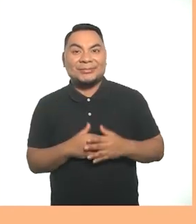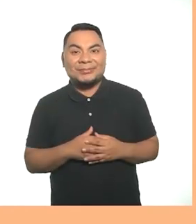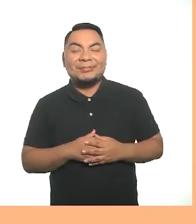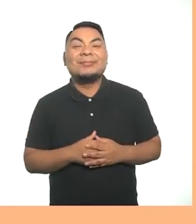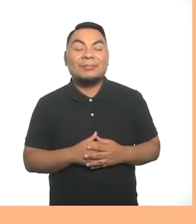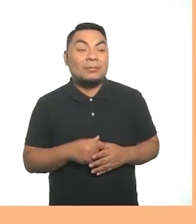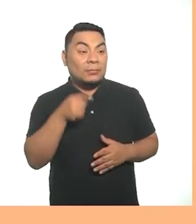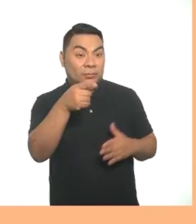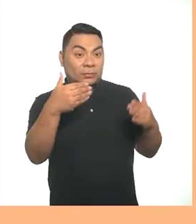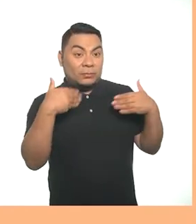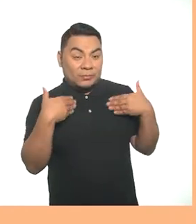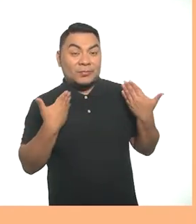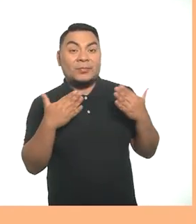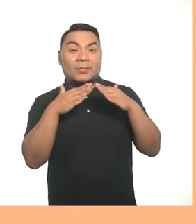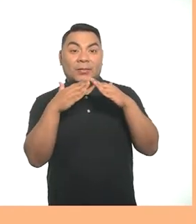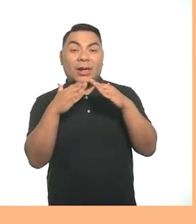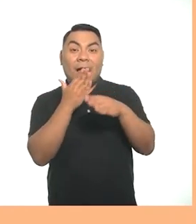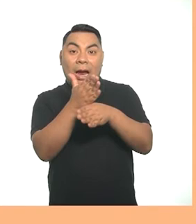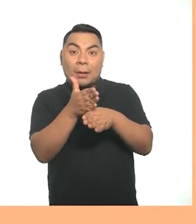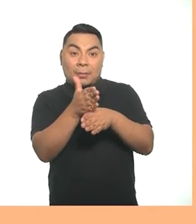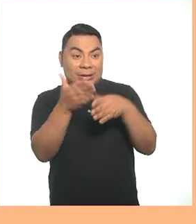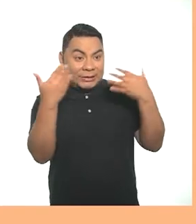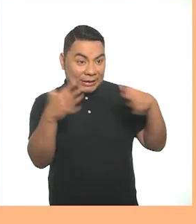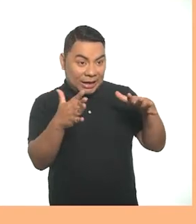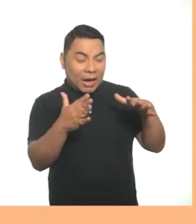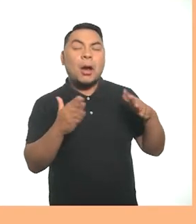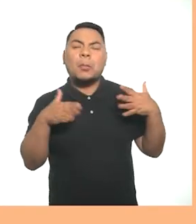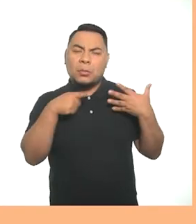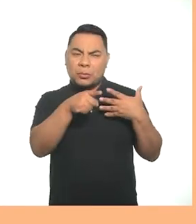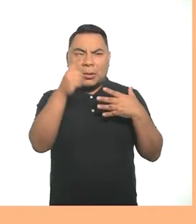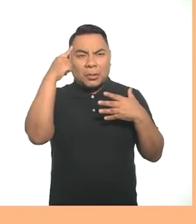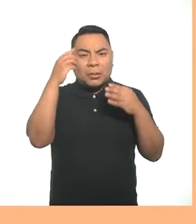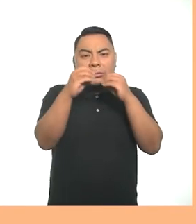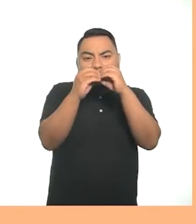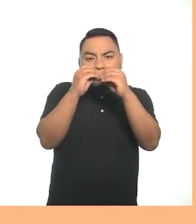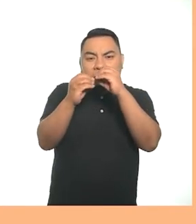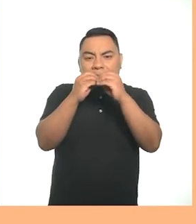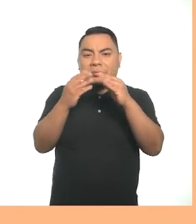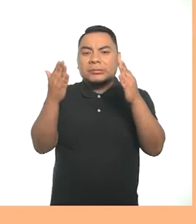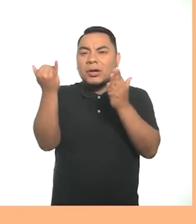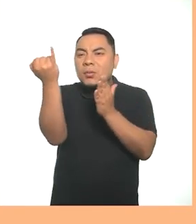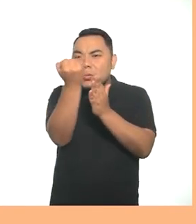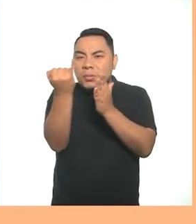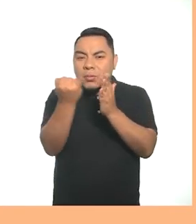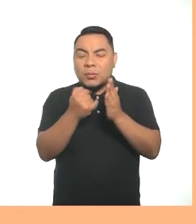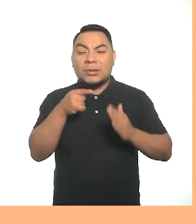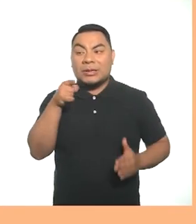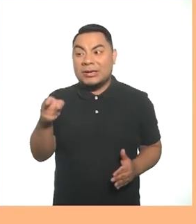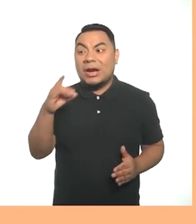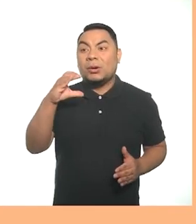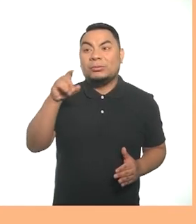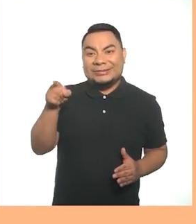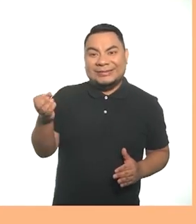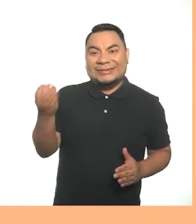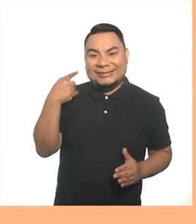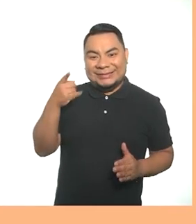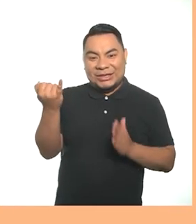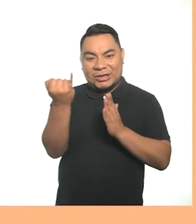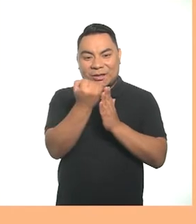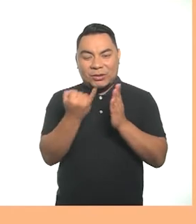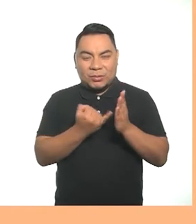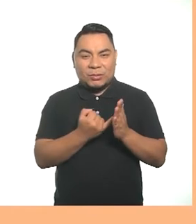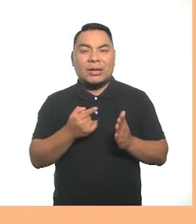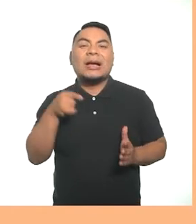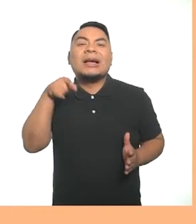Si ya tienen su caja de madera, podemos empezar a fabricar las figurillas que Cusi comenta.